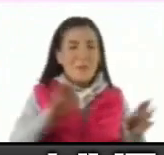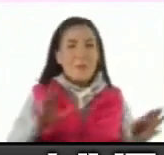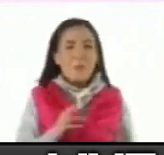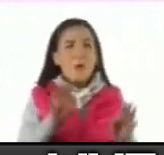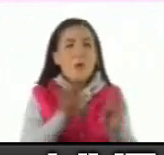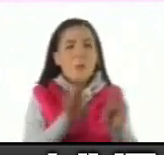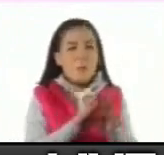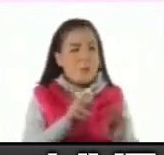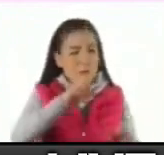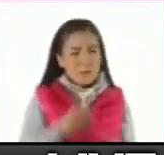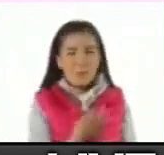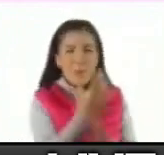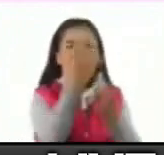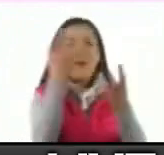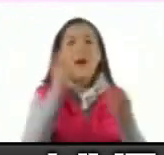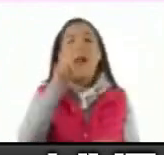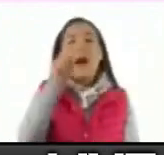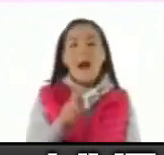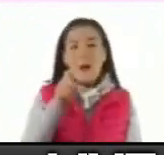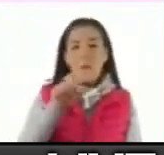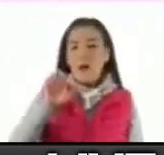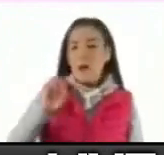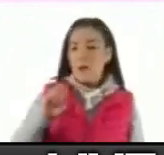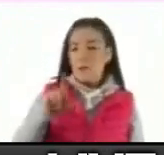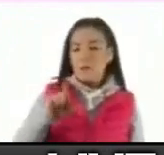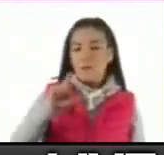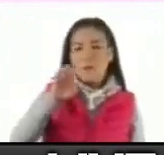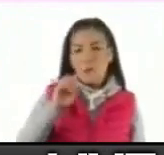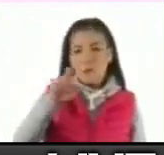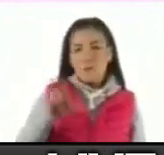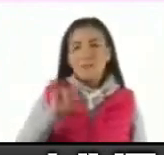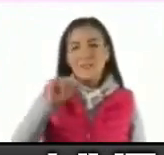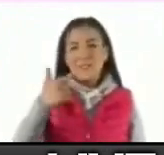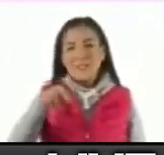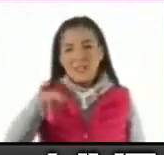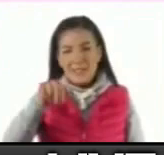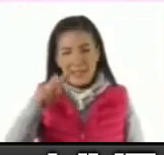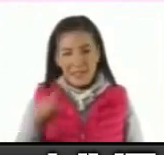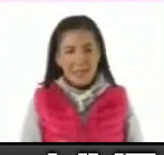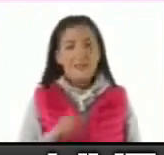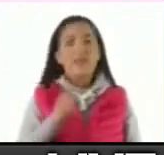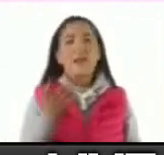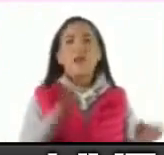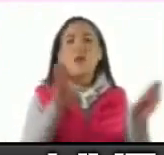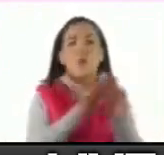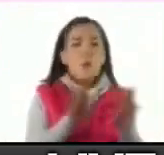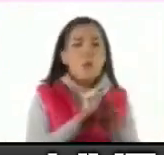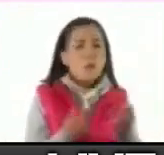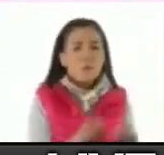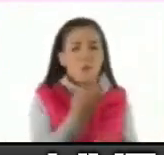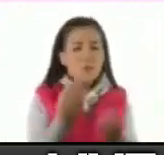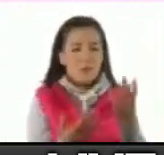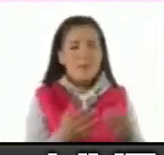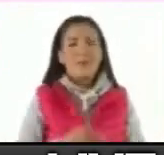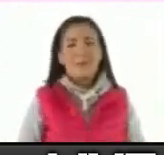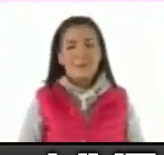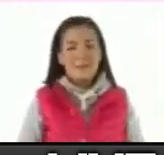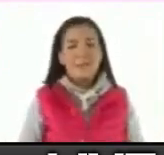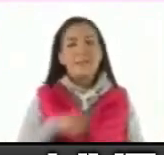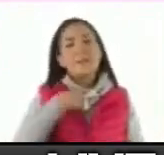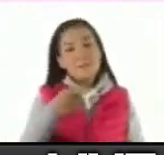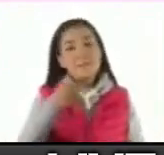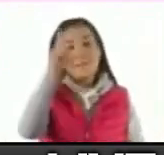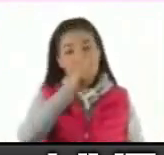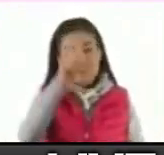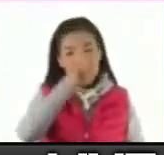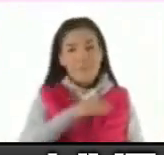utilizó agua oxigenada y permanganato de potasio. Anoten, ¿cómo lo hizo? Por cierto, sugerimos que